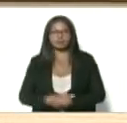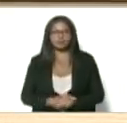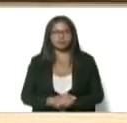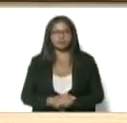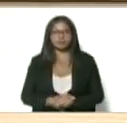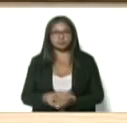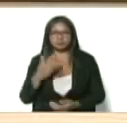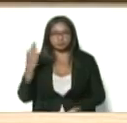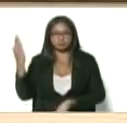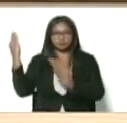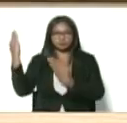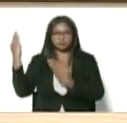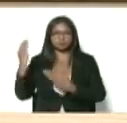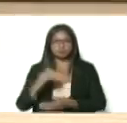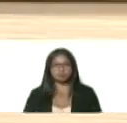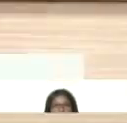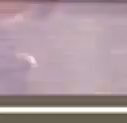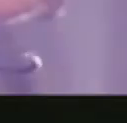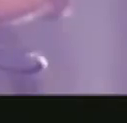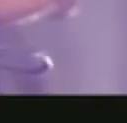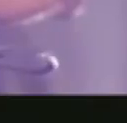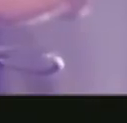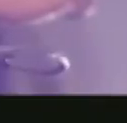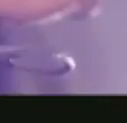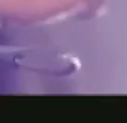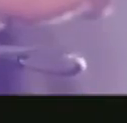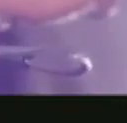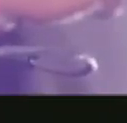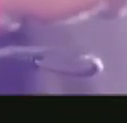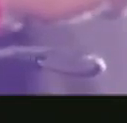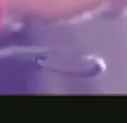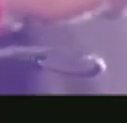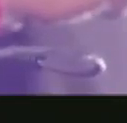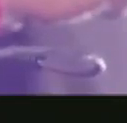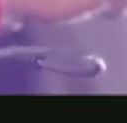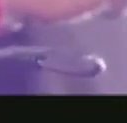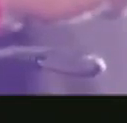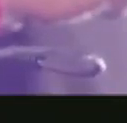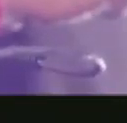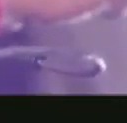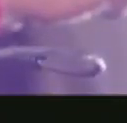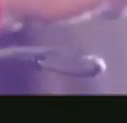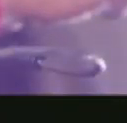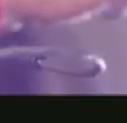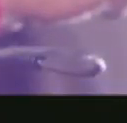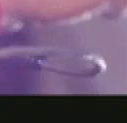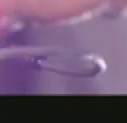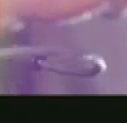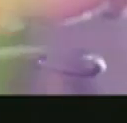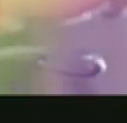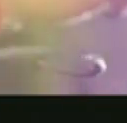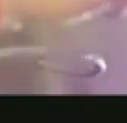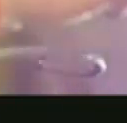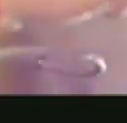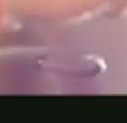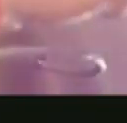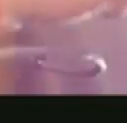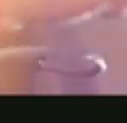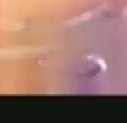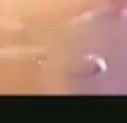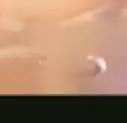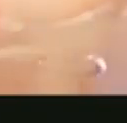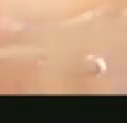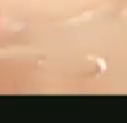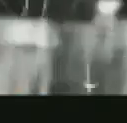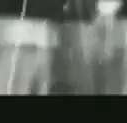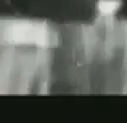adelante vídeo el 7 de agosto del año 2005 el comandante supremo de la revolución